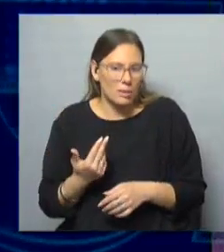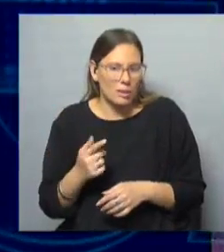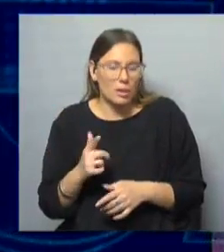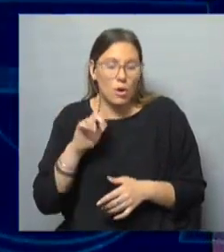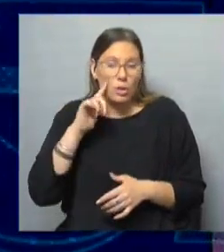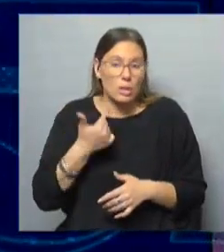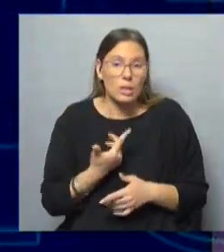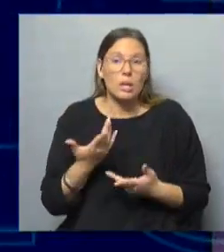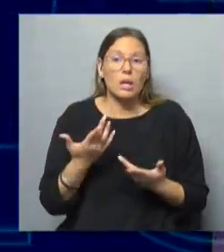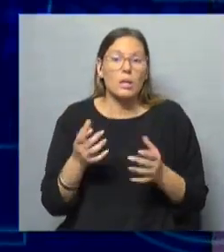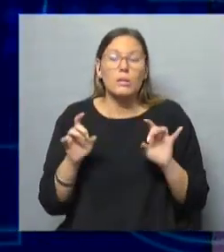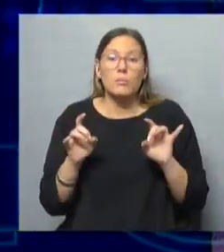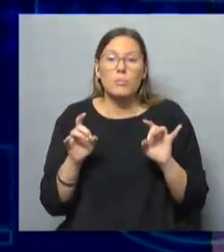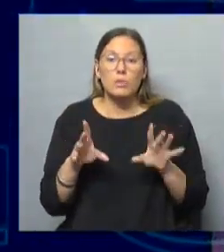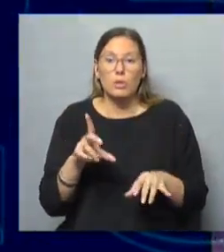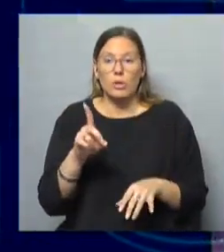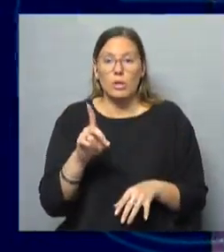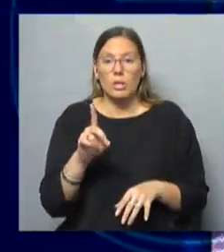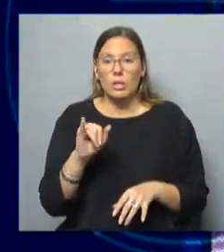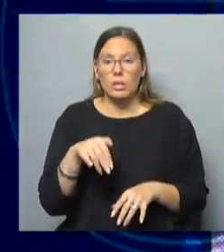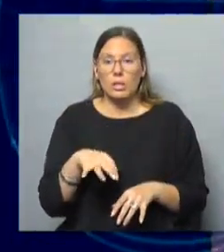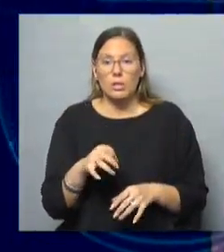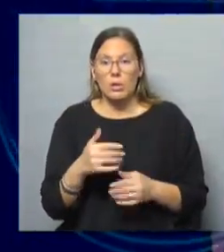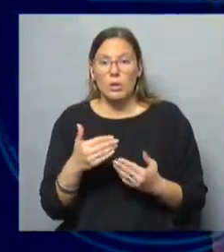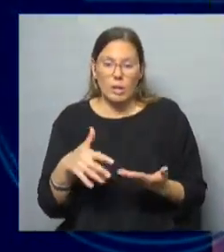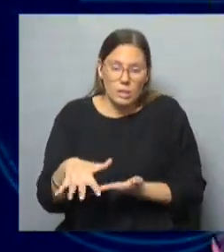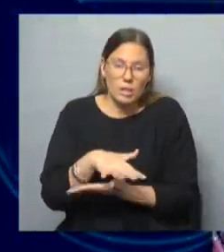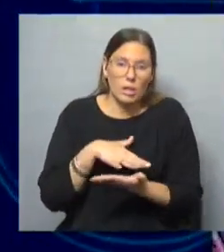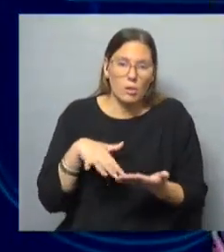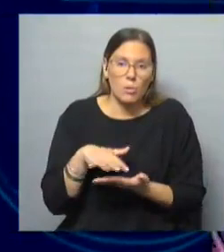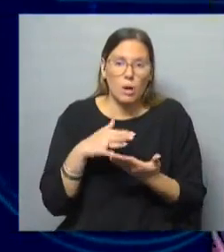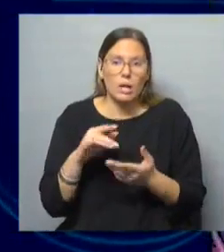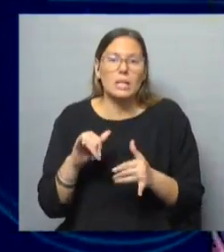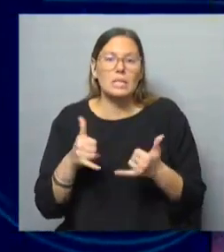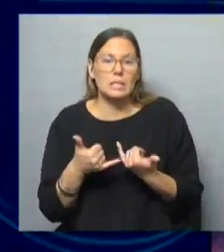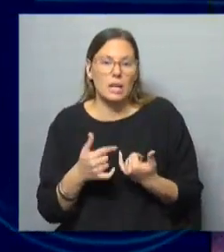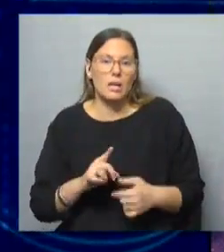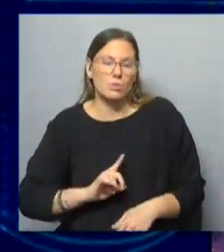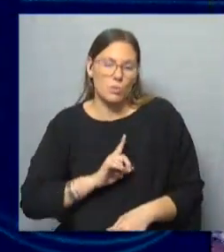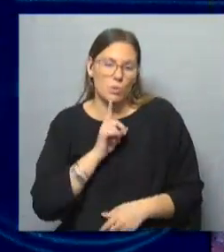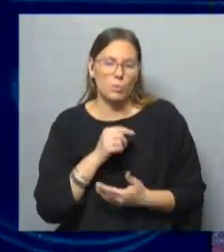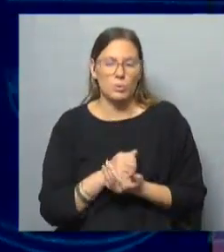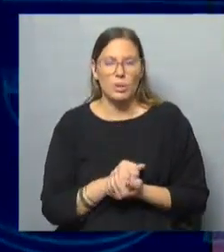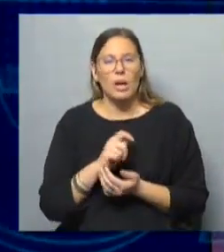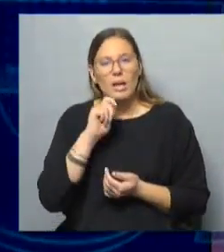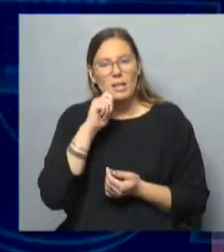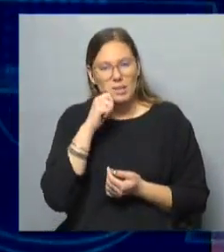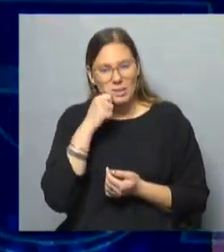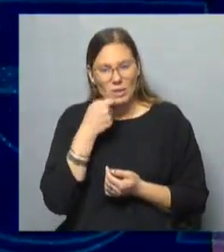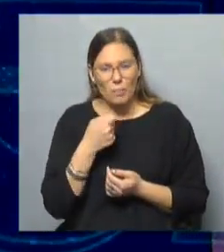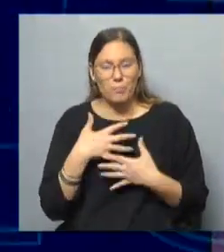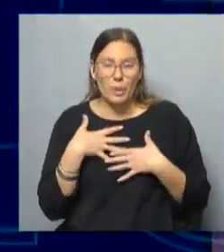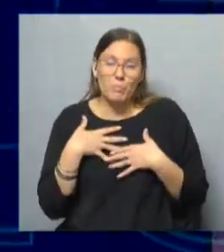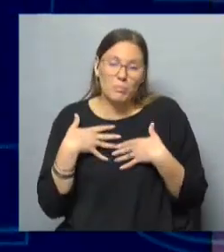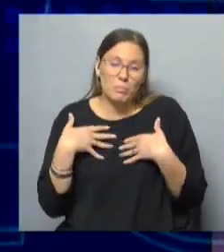bueno, solo que Dino nos haya dado lugar en ese viaje ya es un privilegio. Es re lindo lo que dicen, me emociona